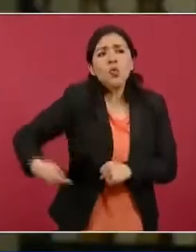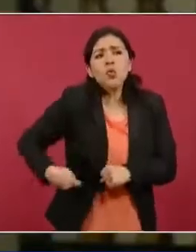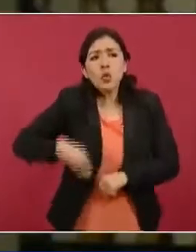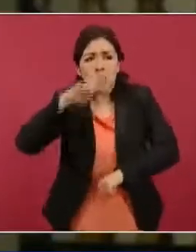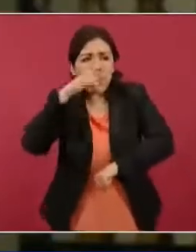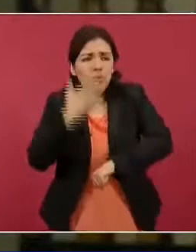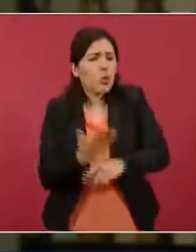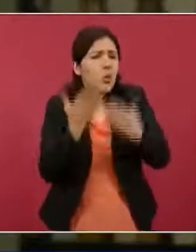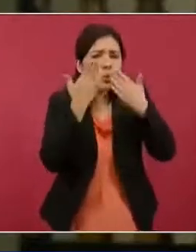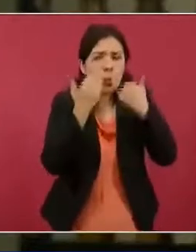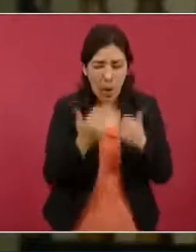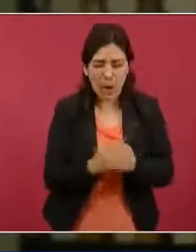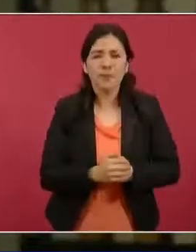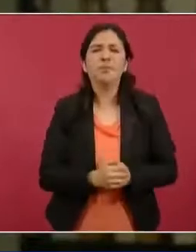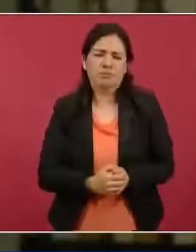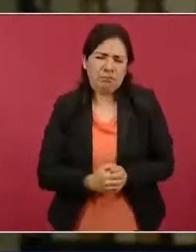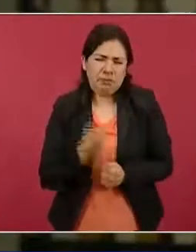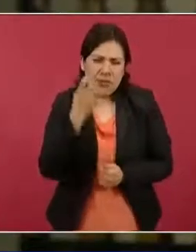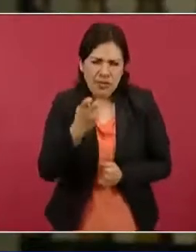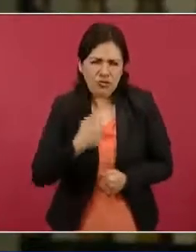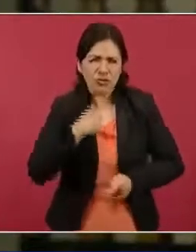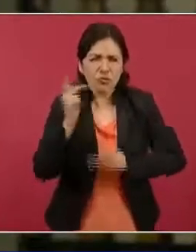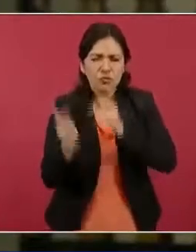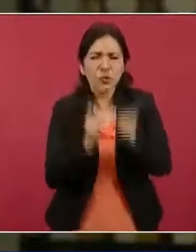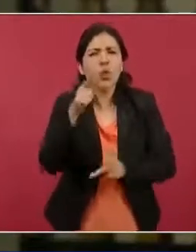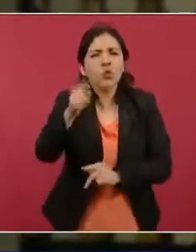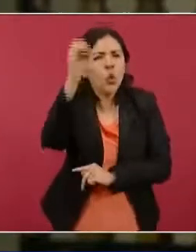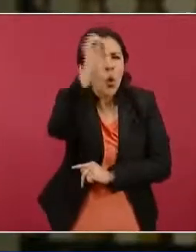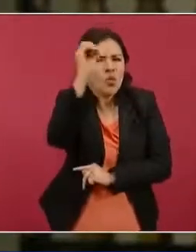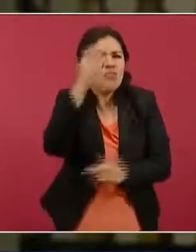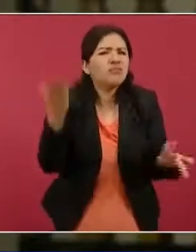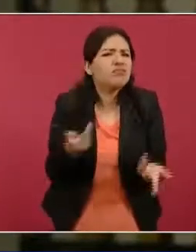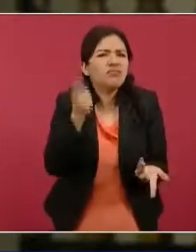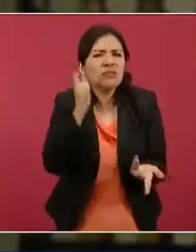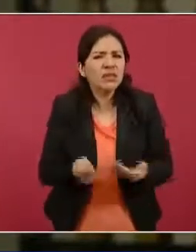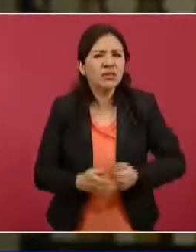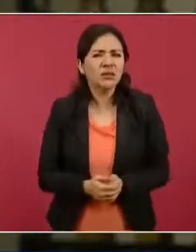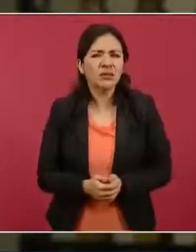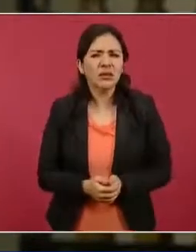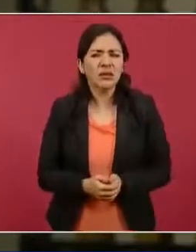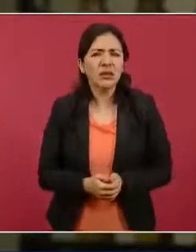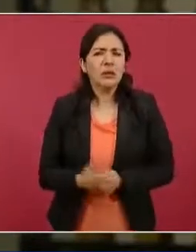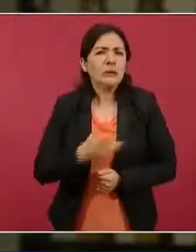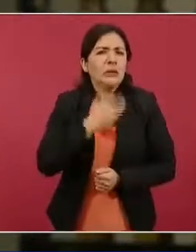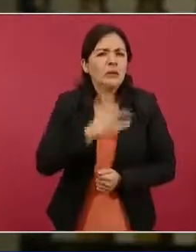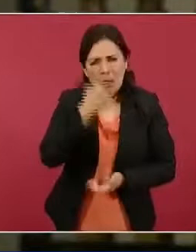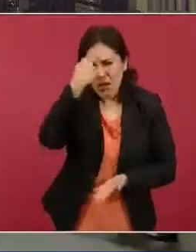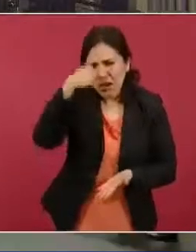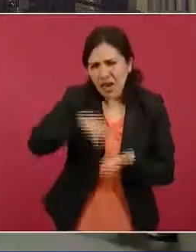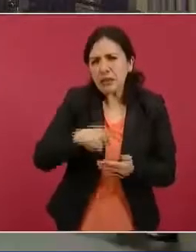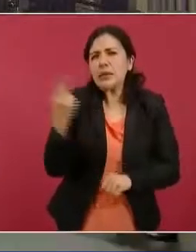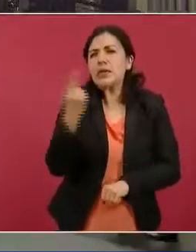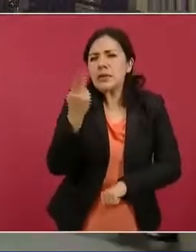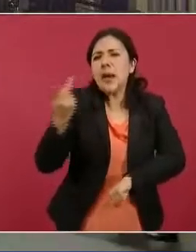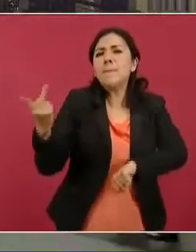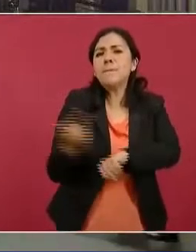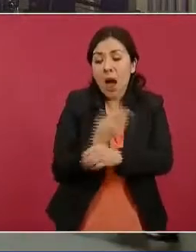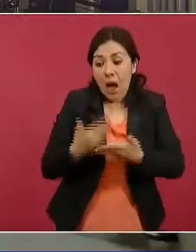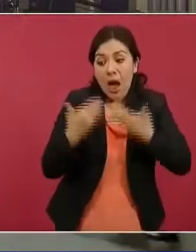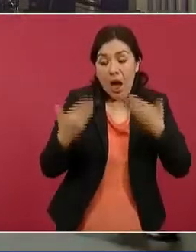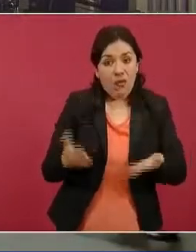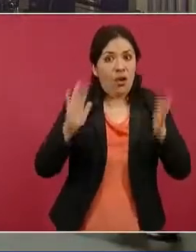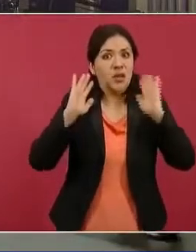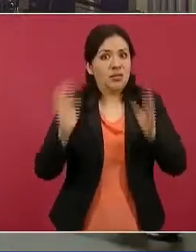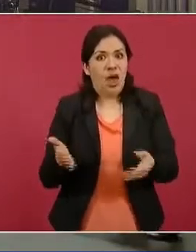de responsabilidad. Preguntarle al respecto su punto de vista, señor presidente, ¿qué cree que tenga que ocurrir ahora que se ha